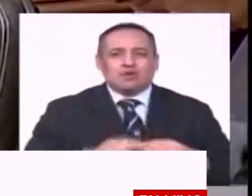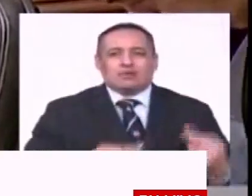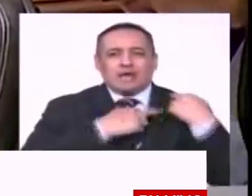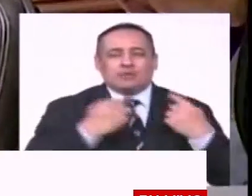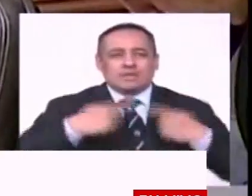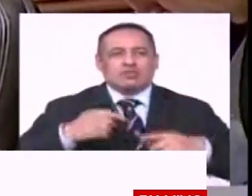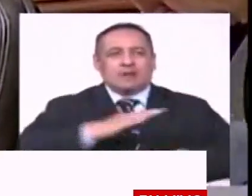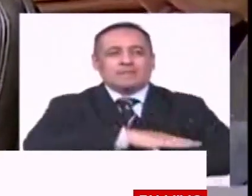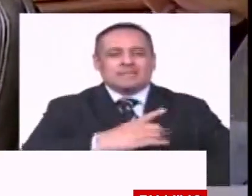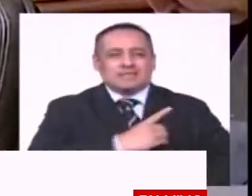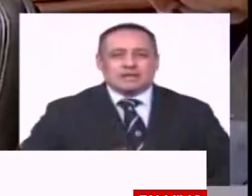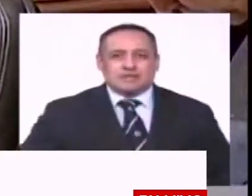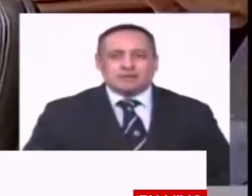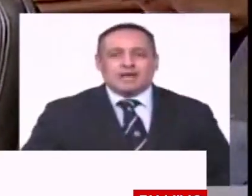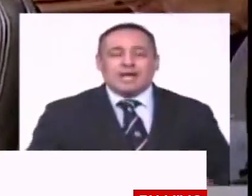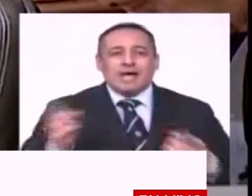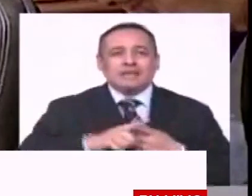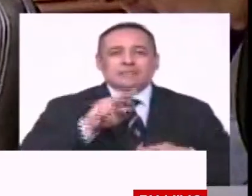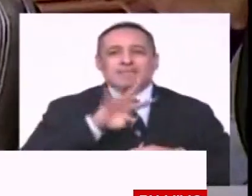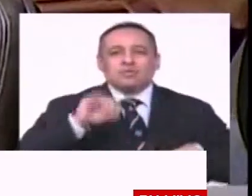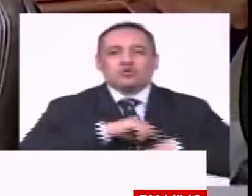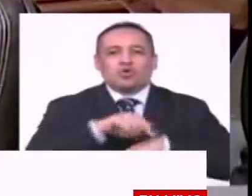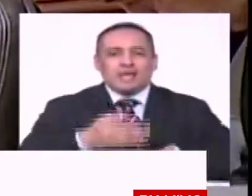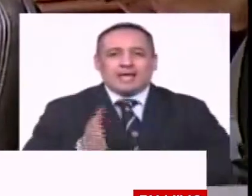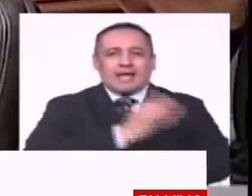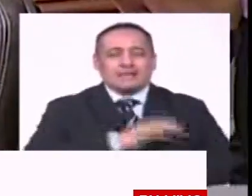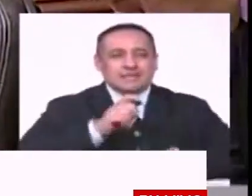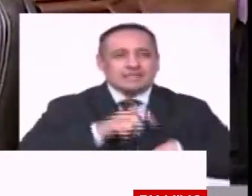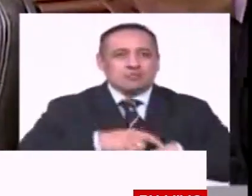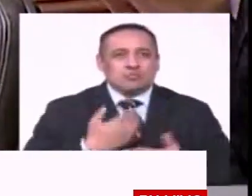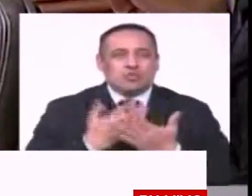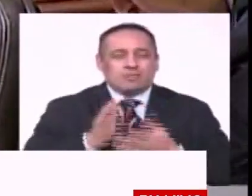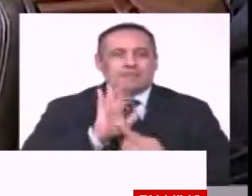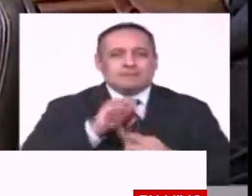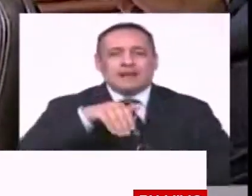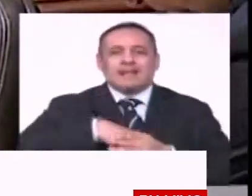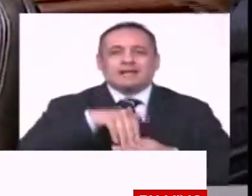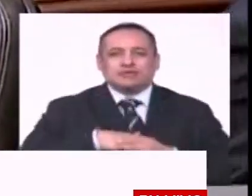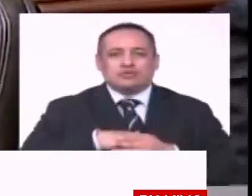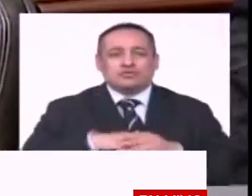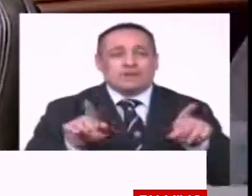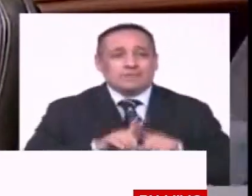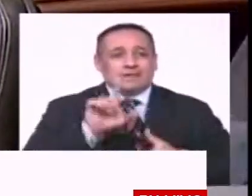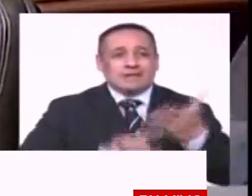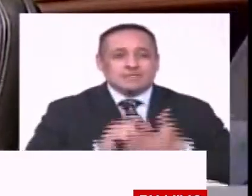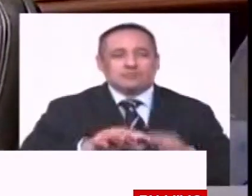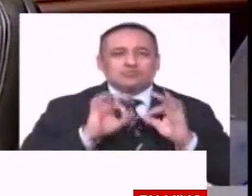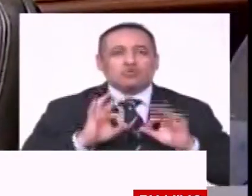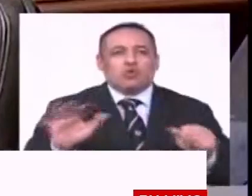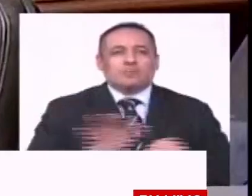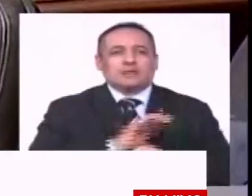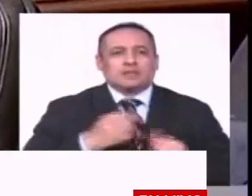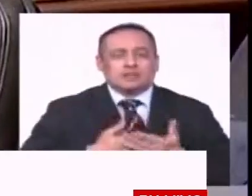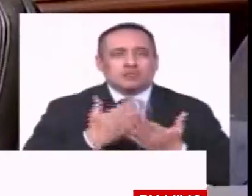mesa directiva del Congreso hasta 24 horas antes de la fecha prevista para la elección. Las listas serán completas,